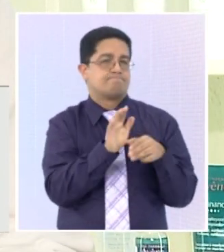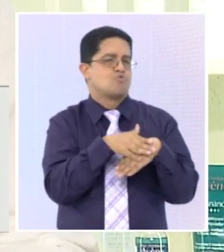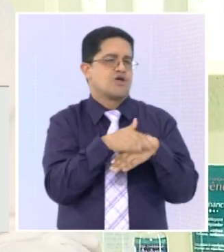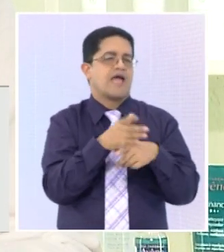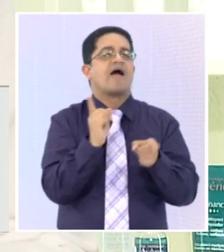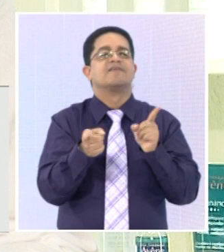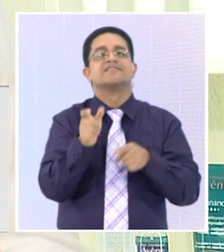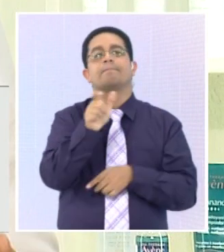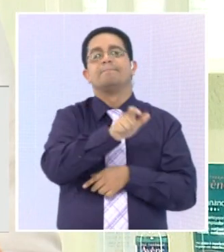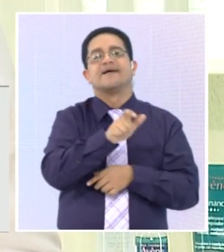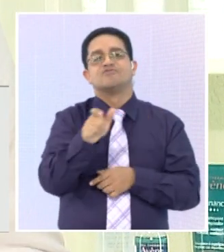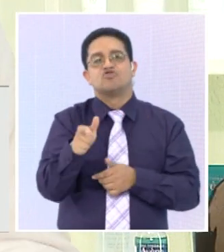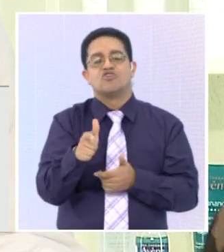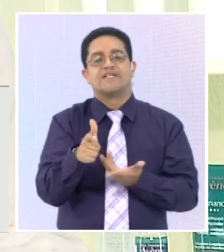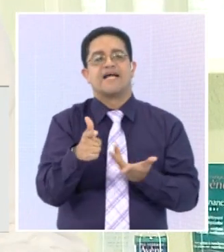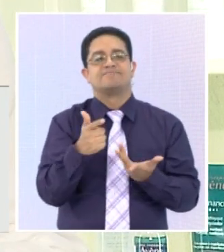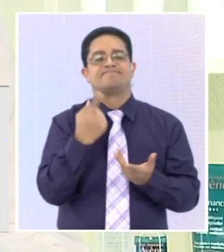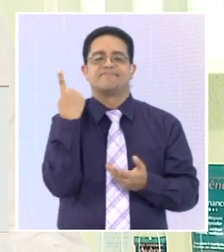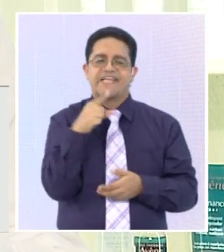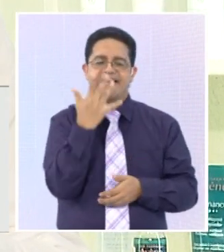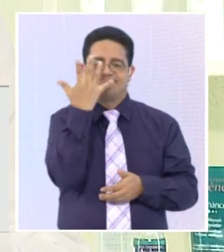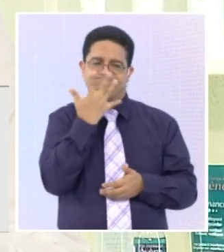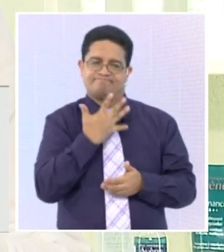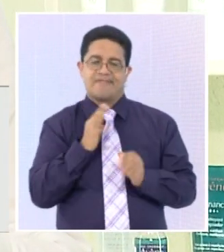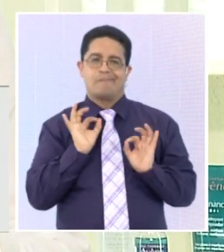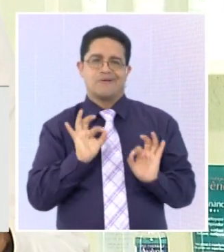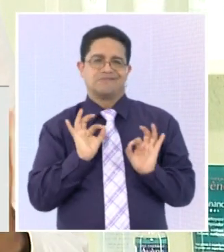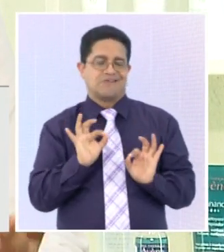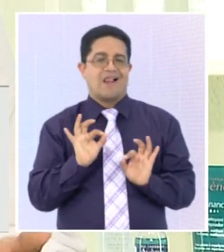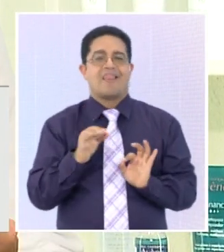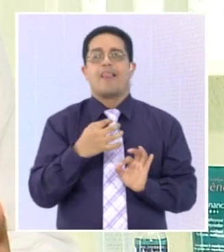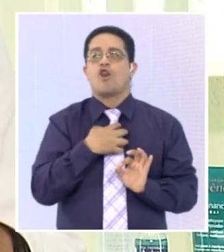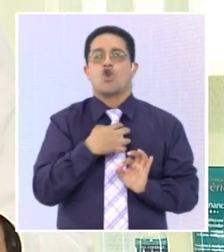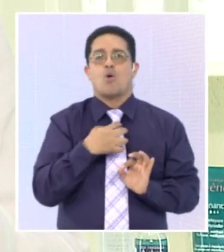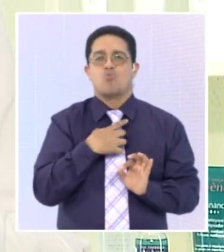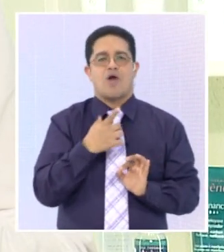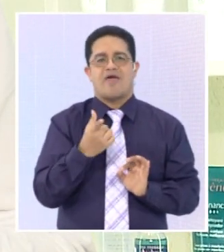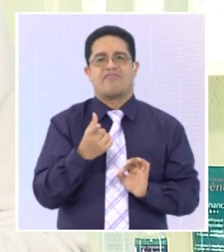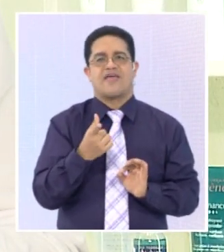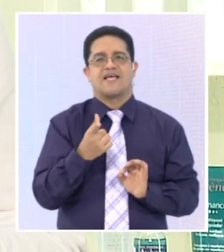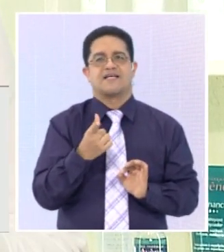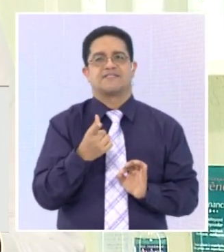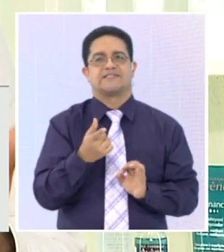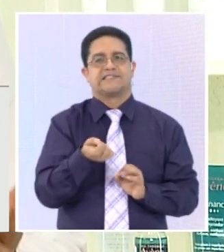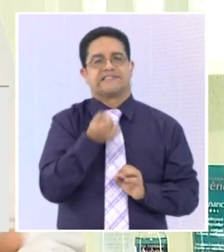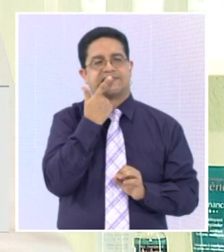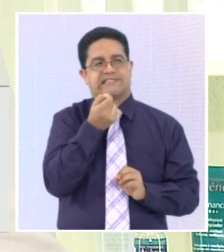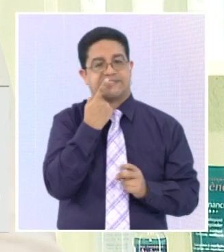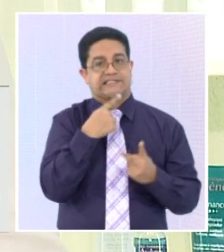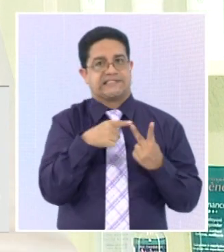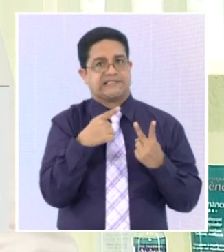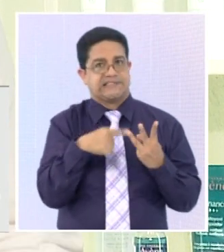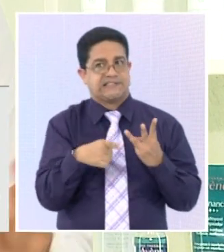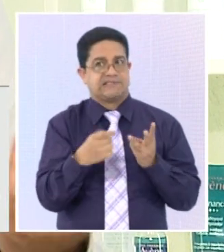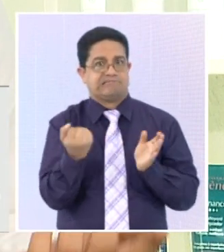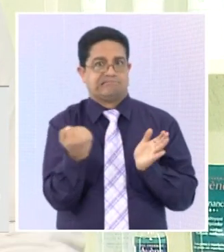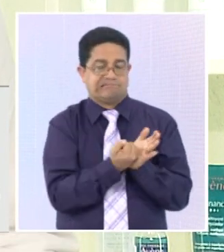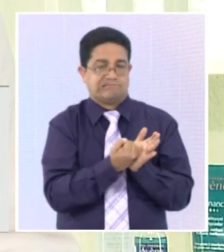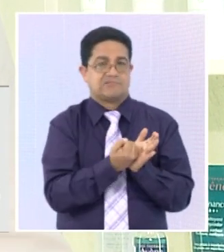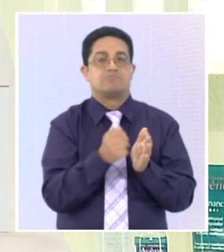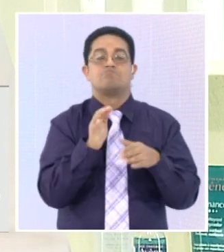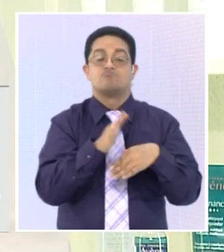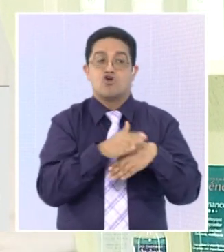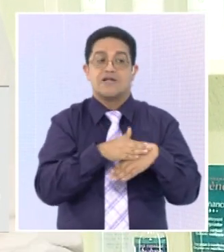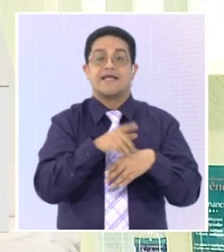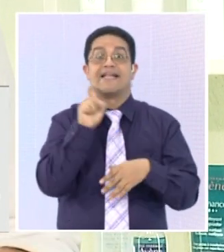pacientes tienen requerimientos especiales, los cuales no pueden, digamos, satisfacer con productos patentados, porque necesitan una